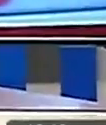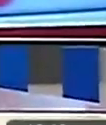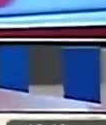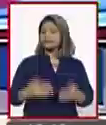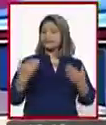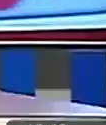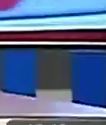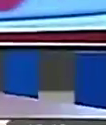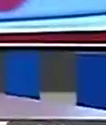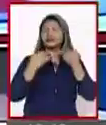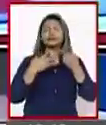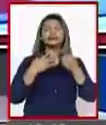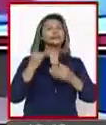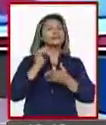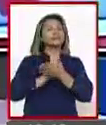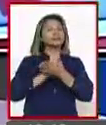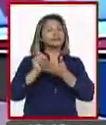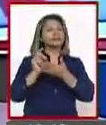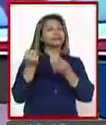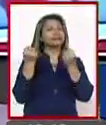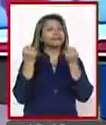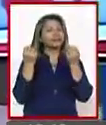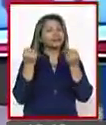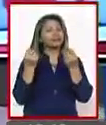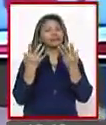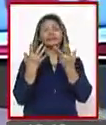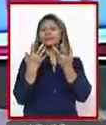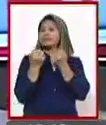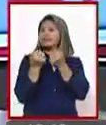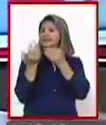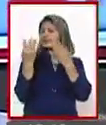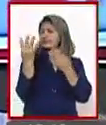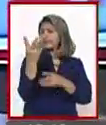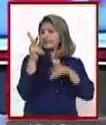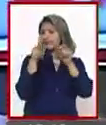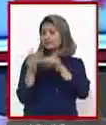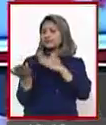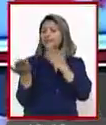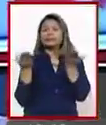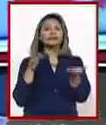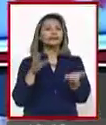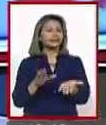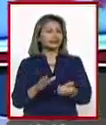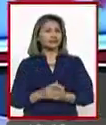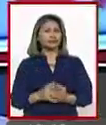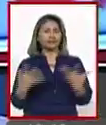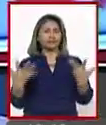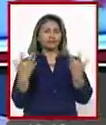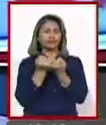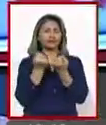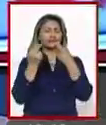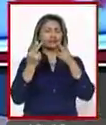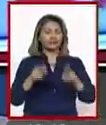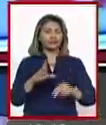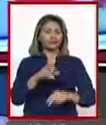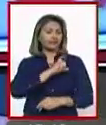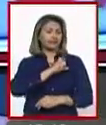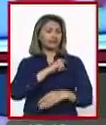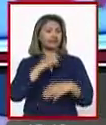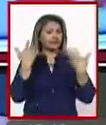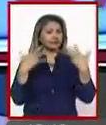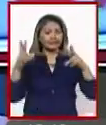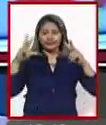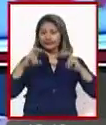Sobre esta información, ha sido un fin de semana bastante trágico, donde cuatro personas han perdido la vida en hechos de tránsito. La policía ya se